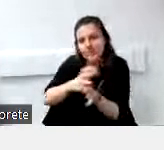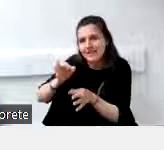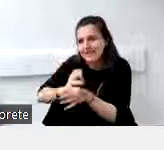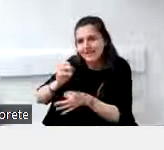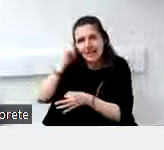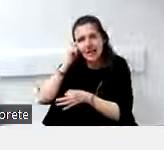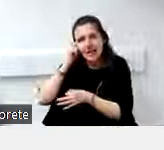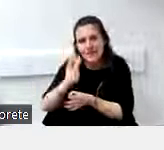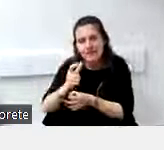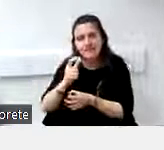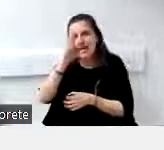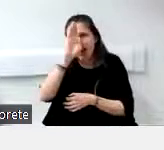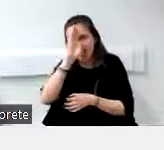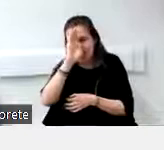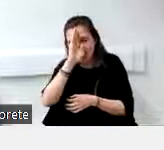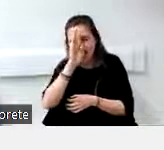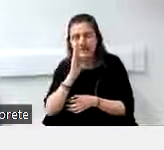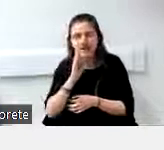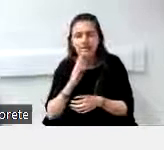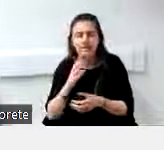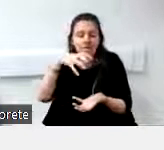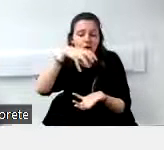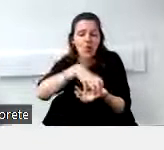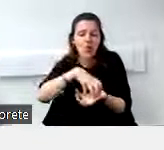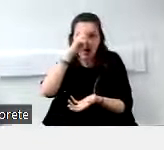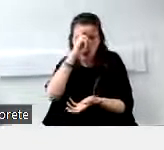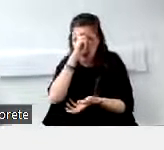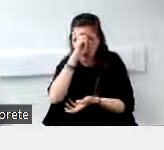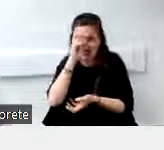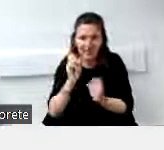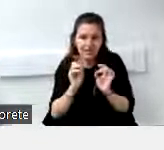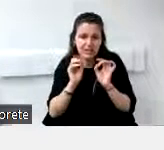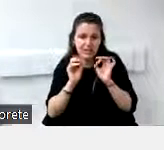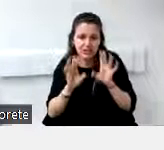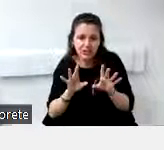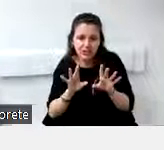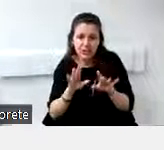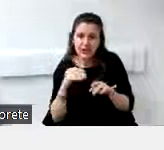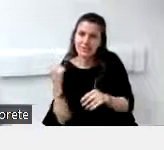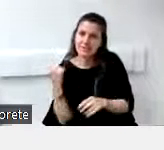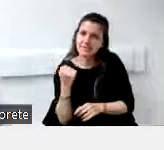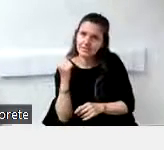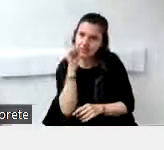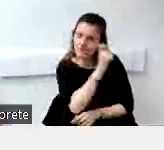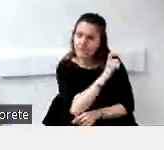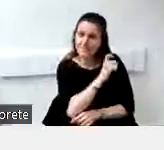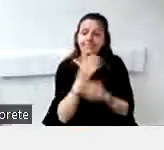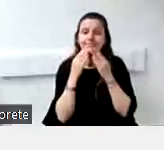salud, cualquiera sea el lugar que tienen, solo con un escarbadiente. Muchas gracias.